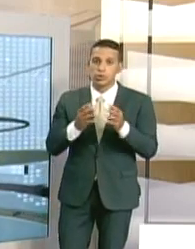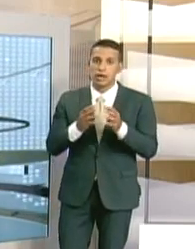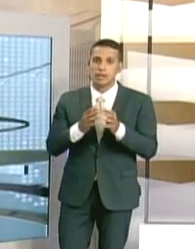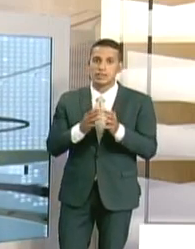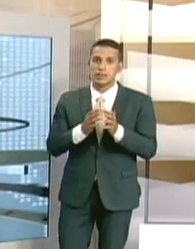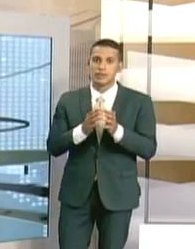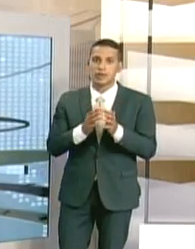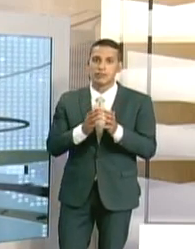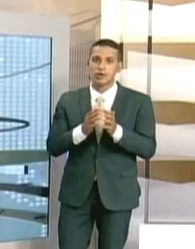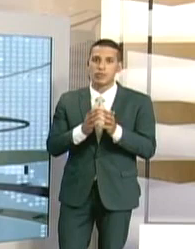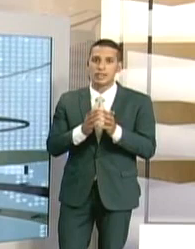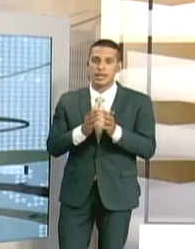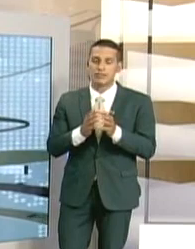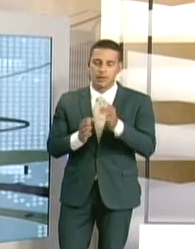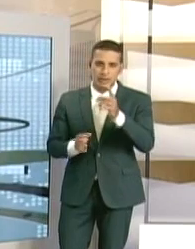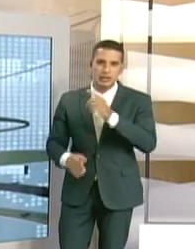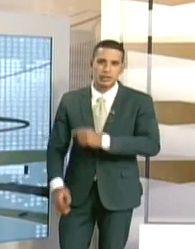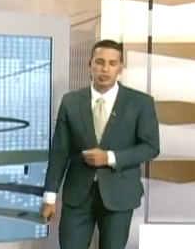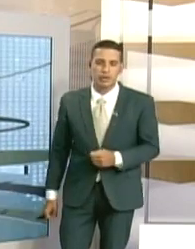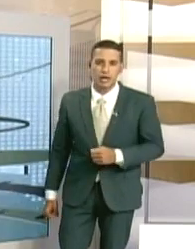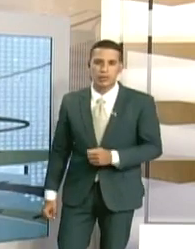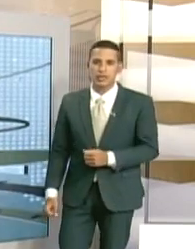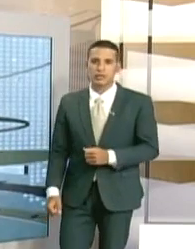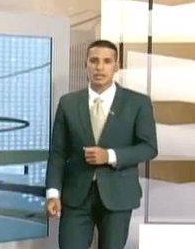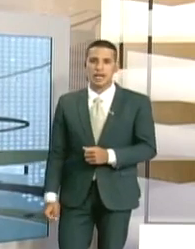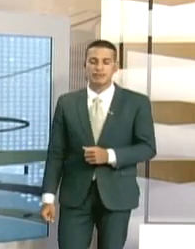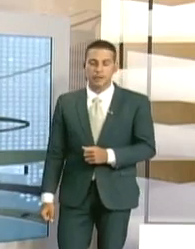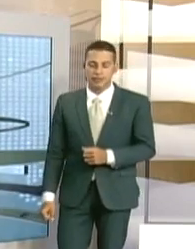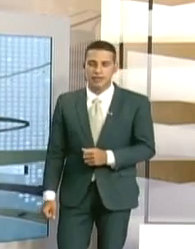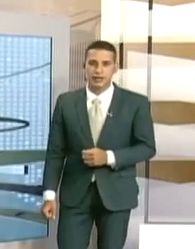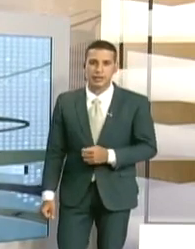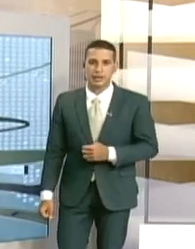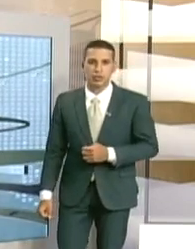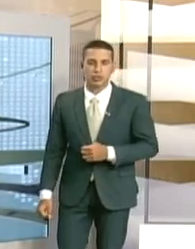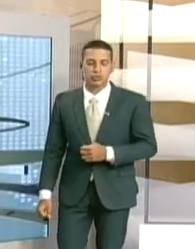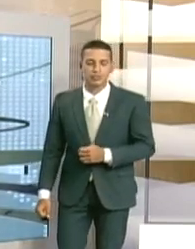junto a esa premisa bolivariana. Bien atentos a nuestra señal. Feliz tarde para todos.